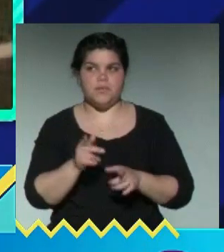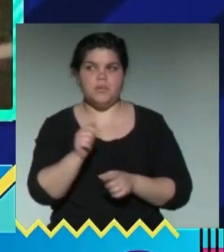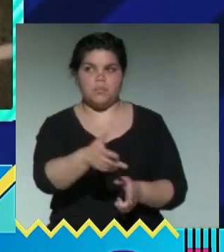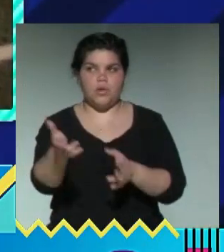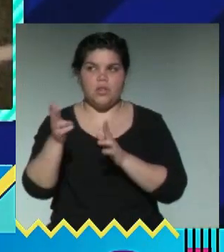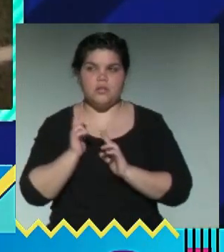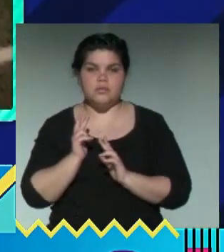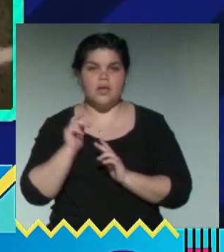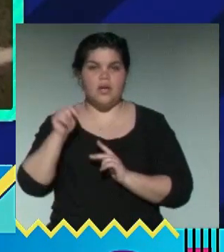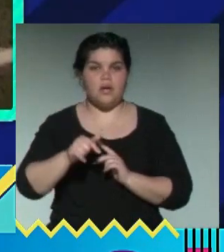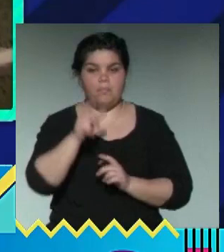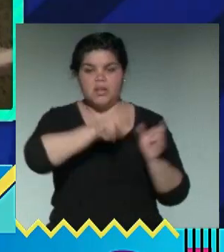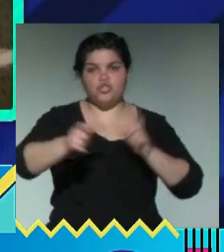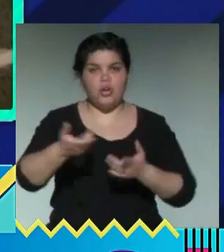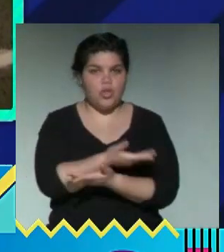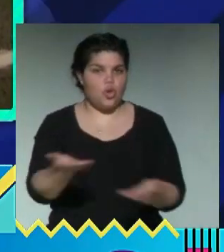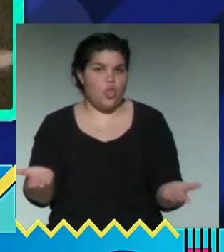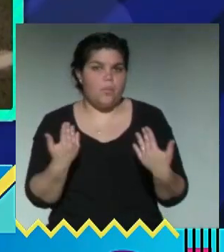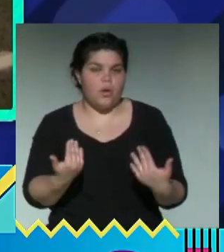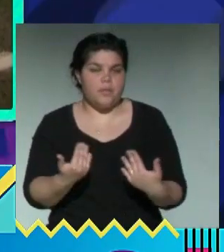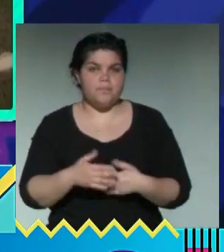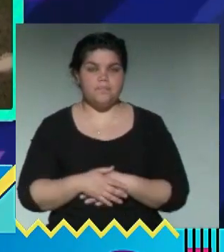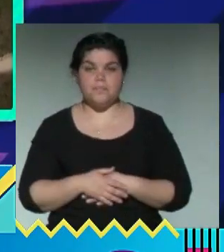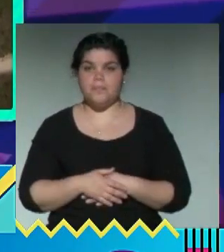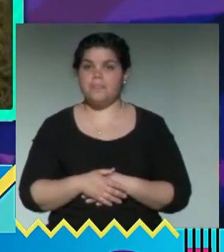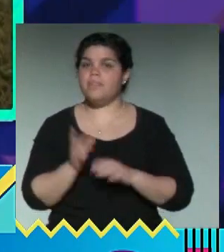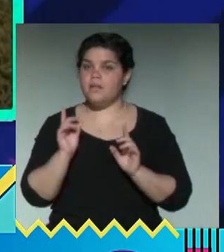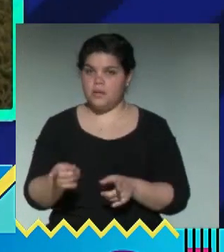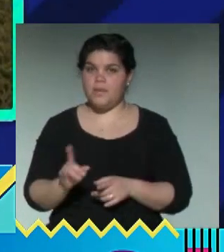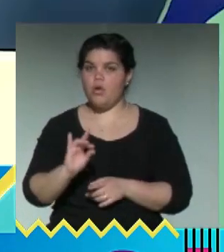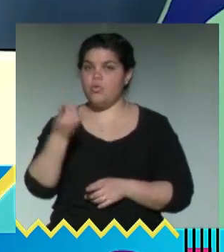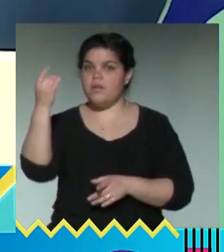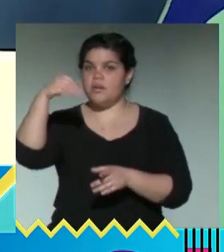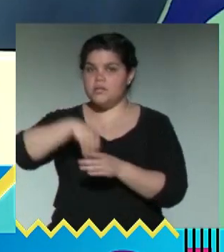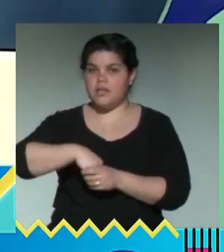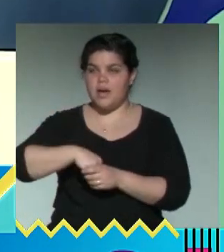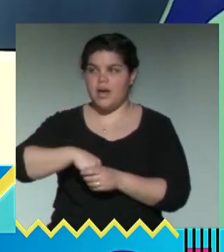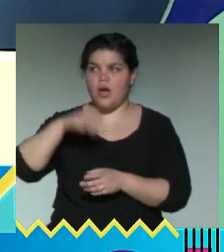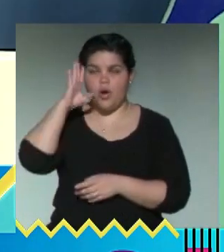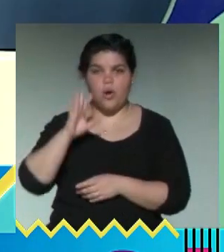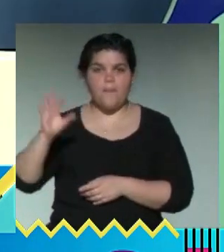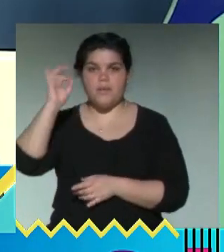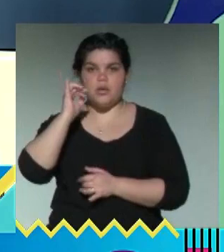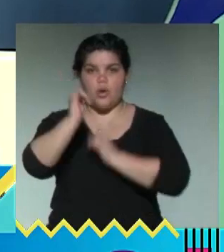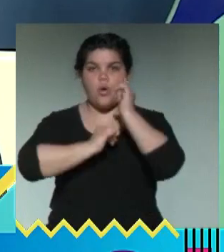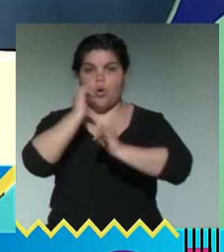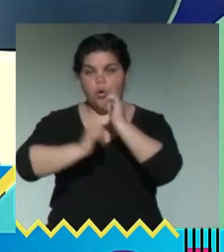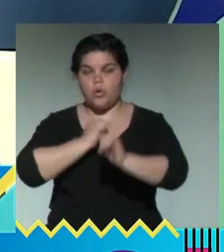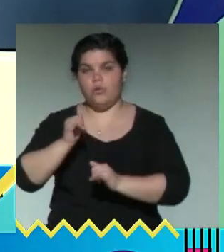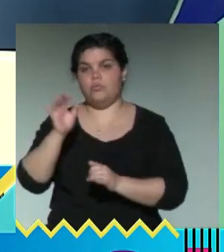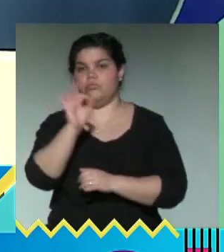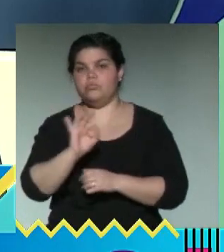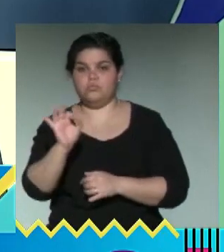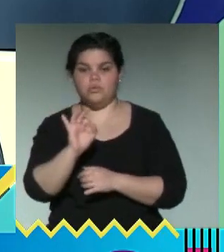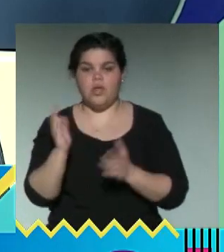de la gente. Y yo creo que también dentro de la universidad, como casa de formación de opinión o de donde